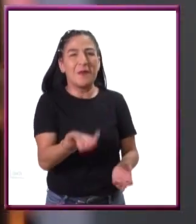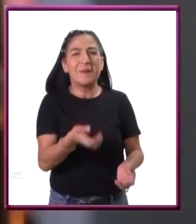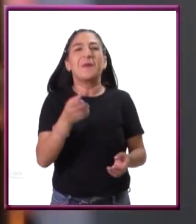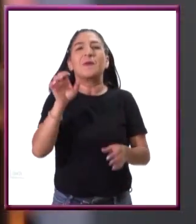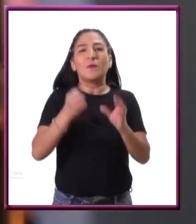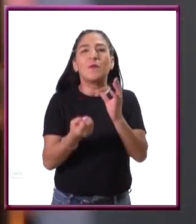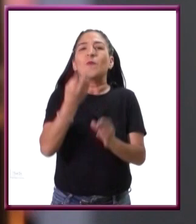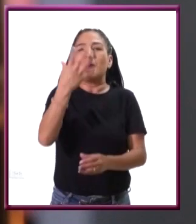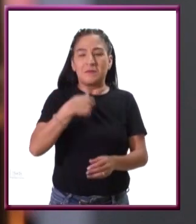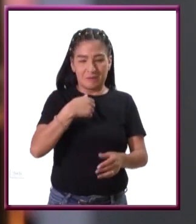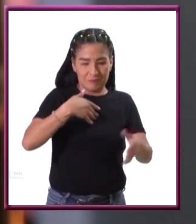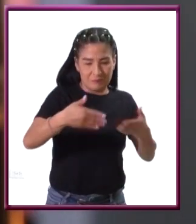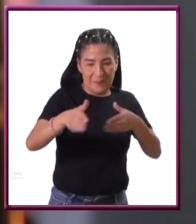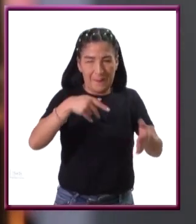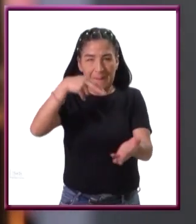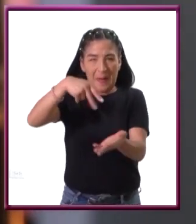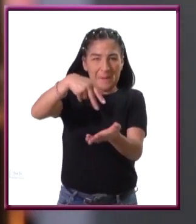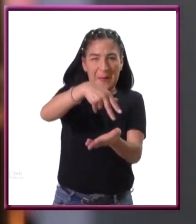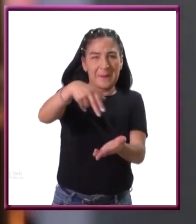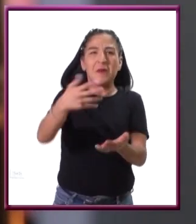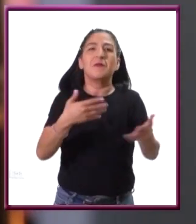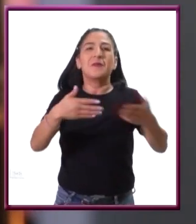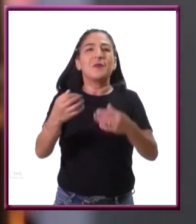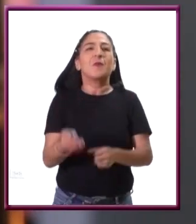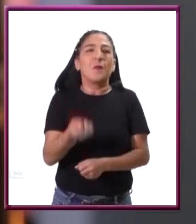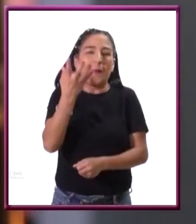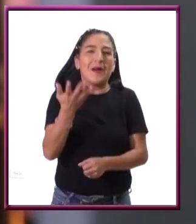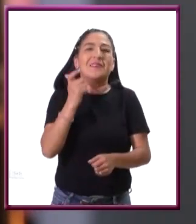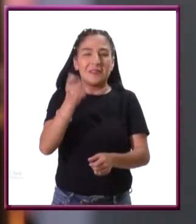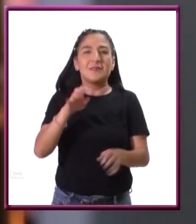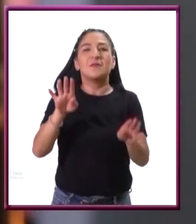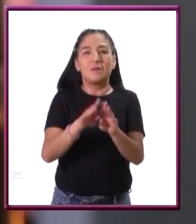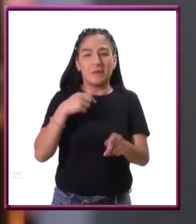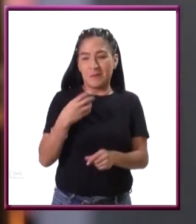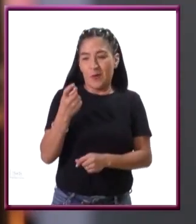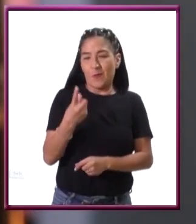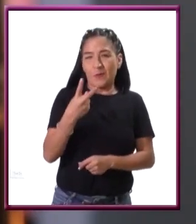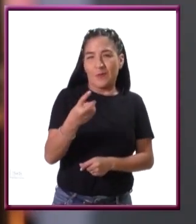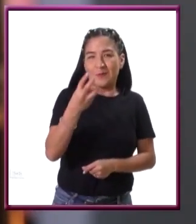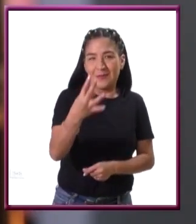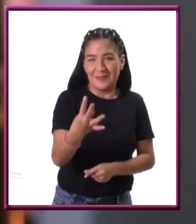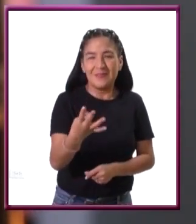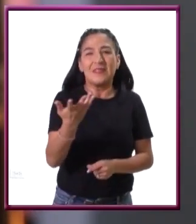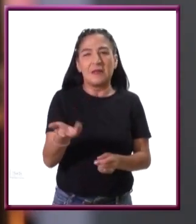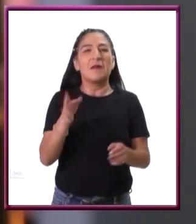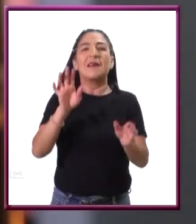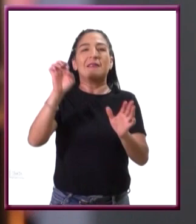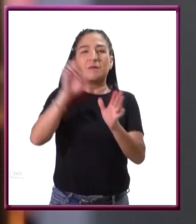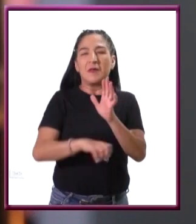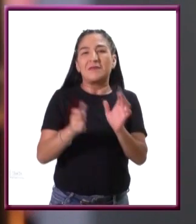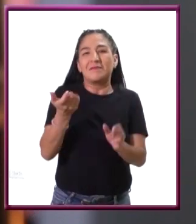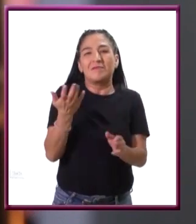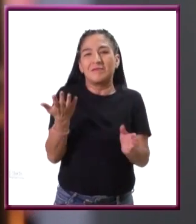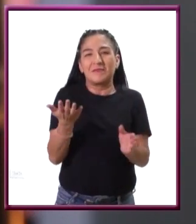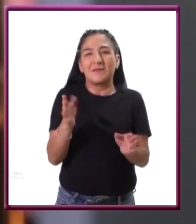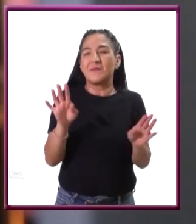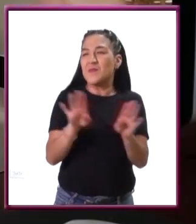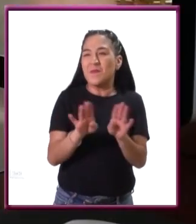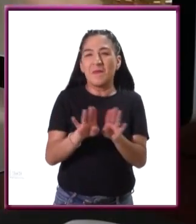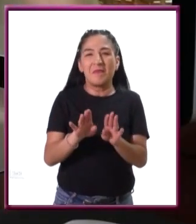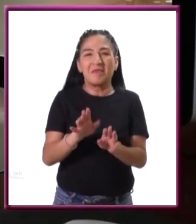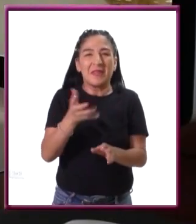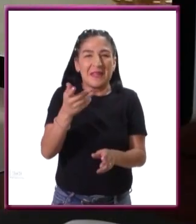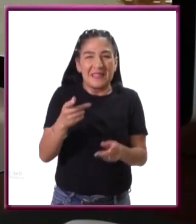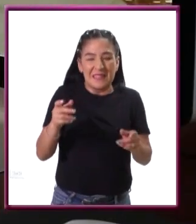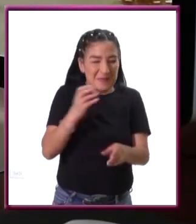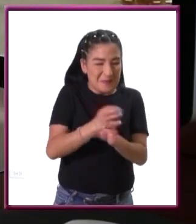etcétera, uno siempre puede llegar a hacer un conteo. Basta con tomar un pequeño modelito, un pequeño pedazo que uno sí sepa